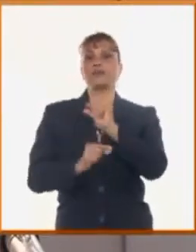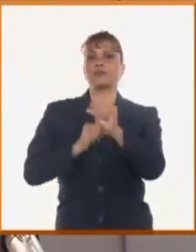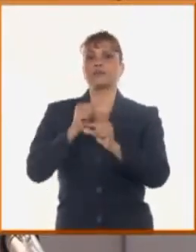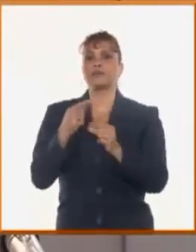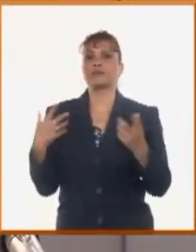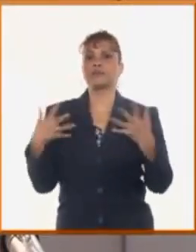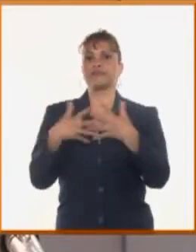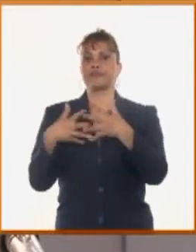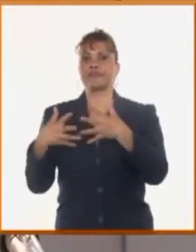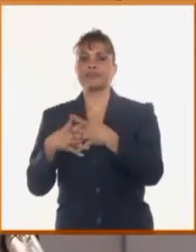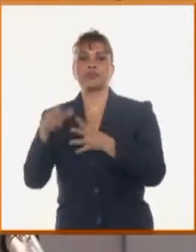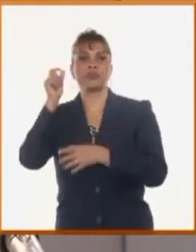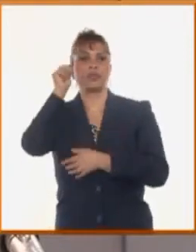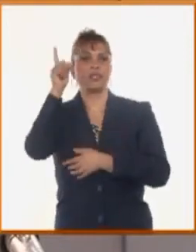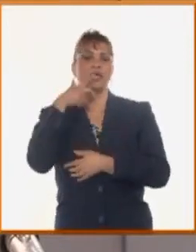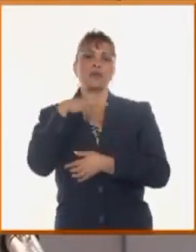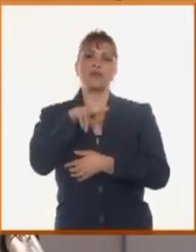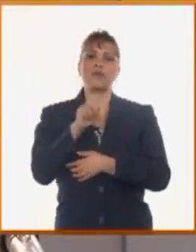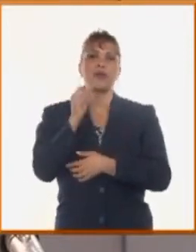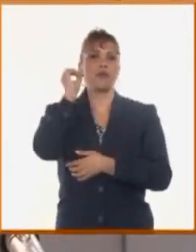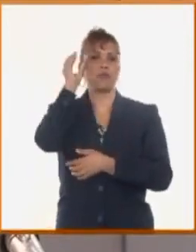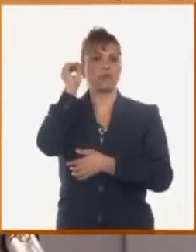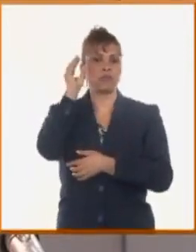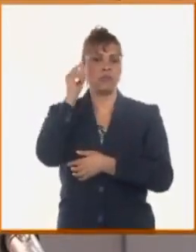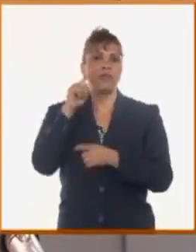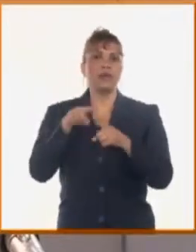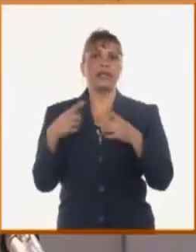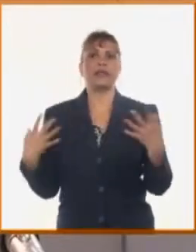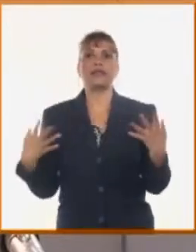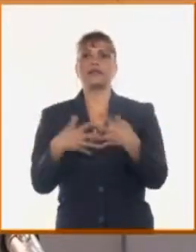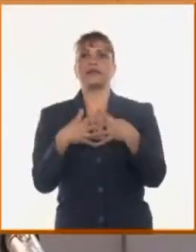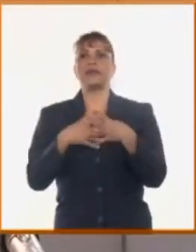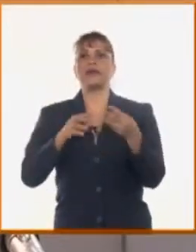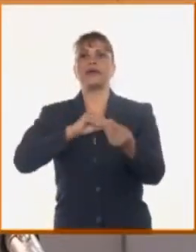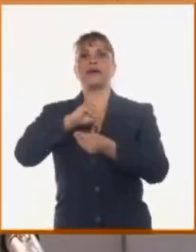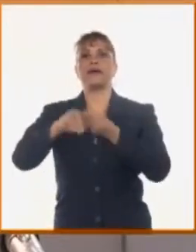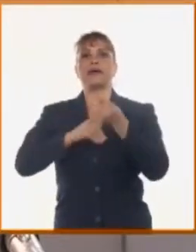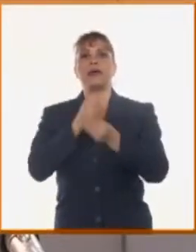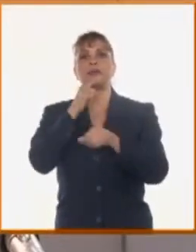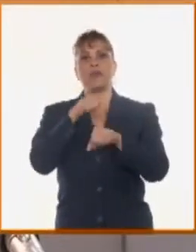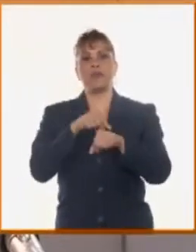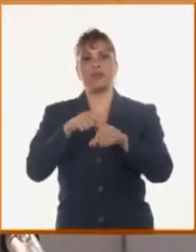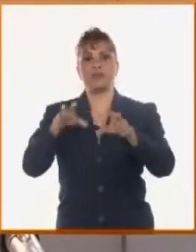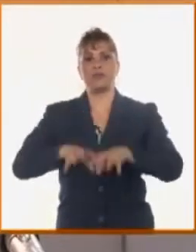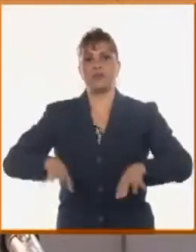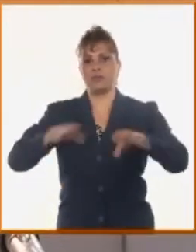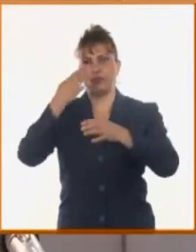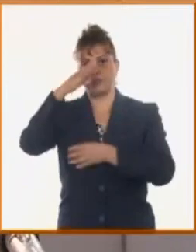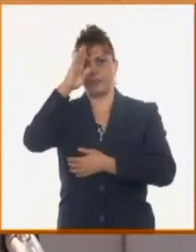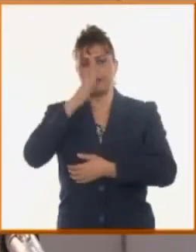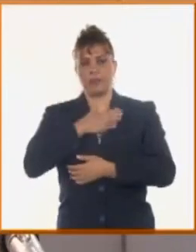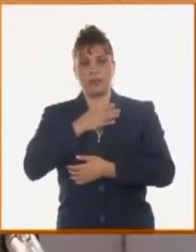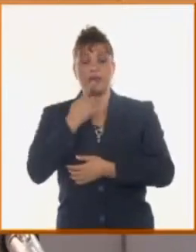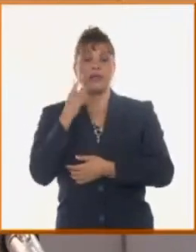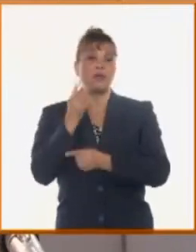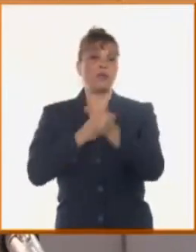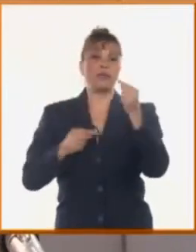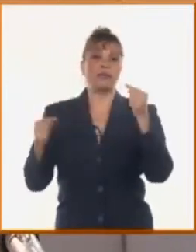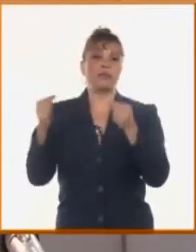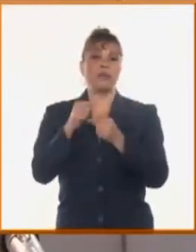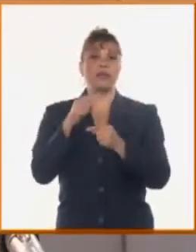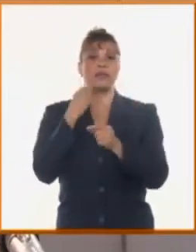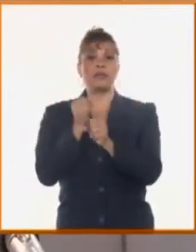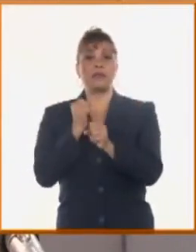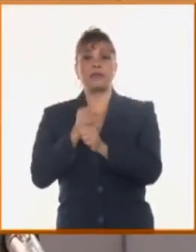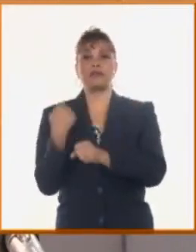algunas ideas innovadoras relacionadas a la adaptación o al momento que estamos viviendo. Creo que la actividad fundamental nuestra de